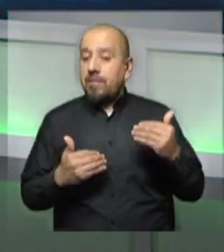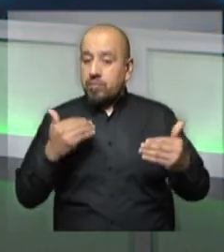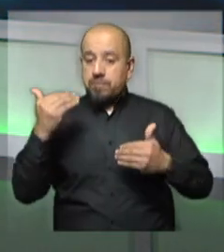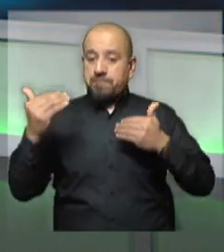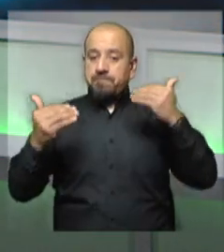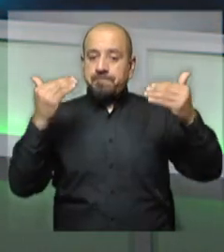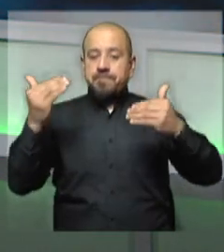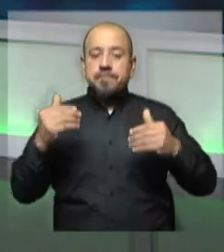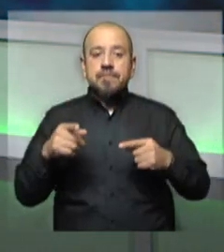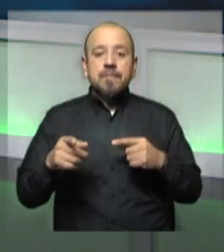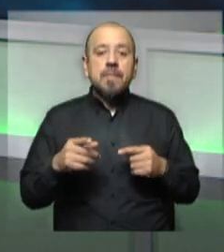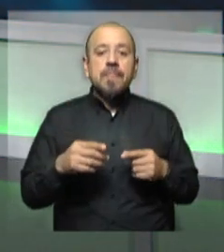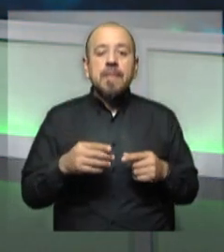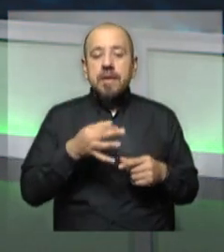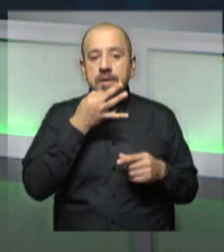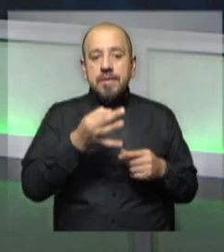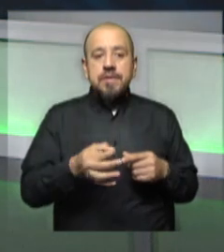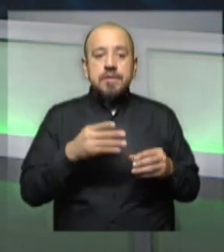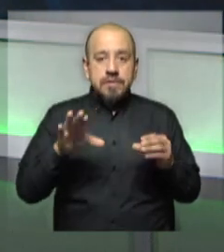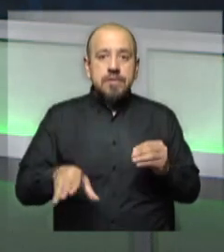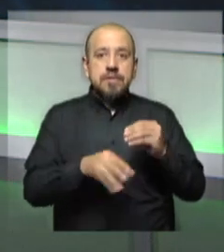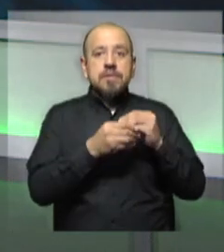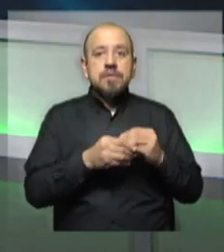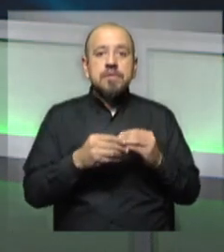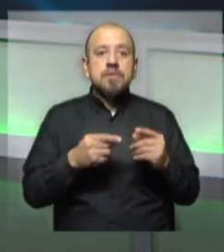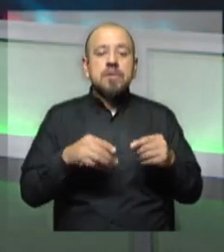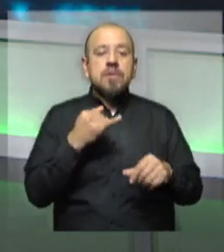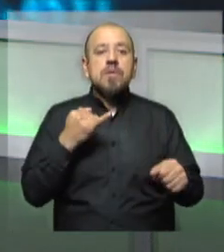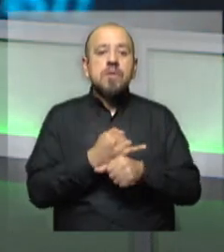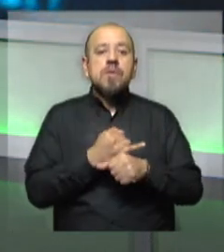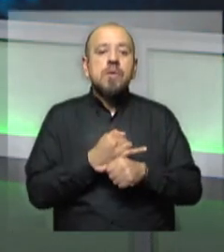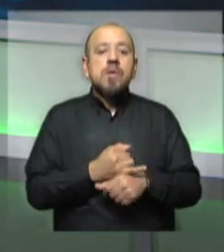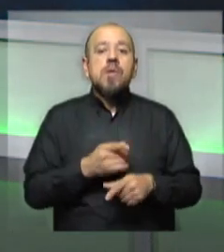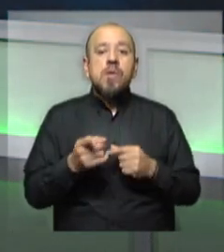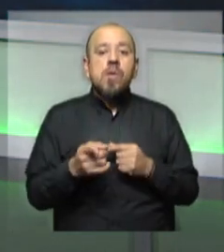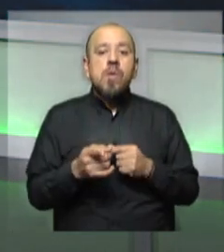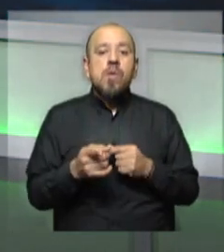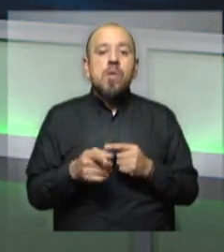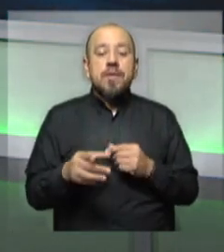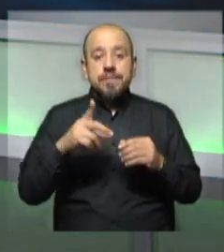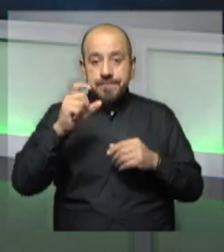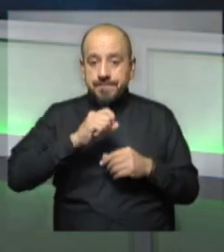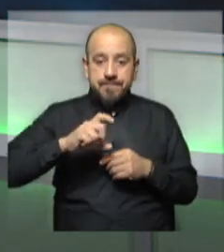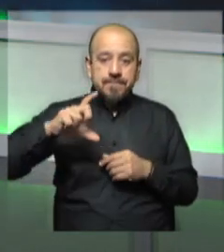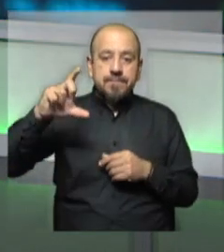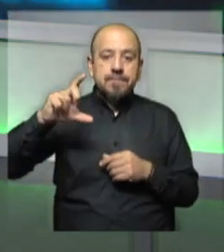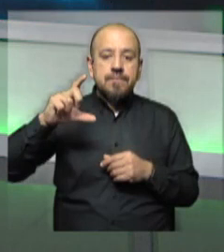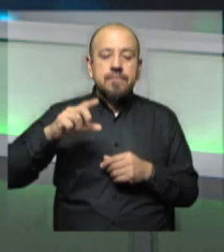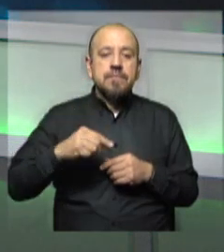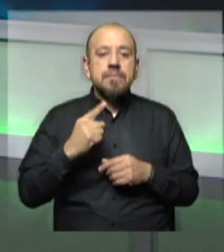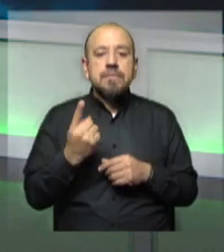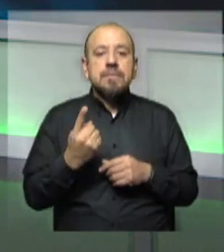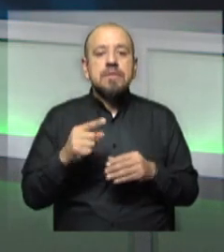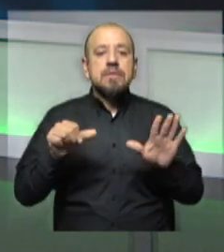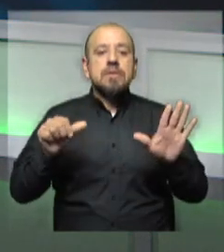tenido y más allá de la aclaración y los matices que introducimos en relación al margen de error acá es claro que el aumento que estuvo en relación al primer